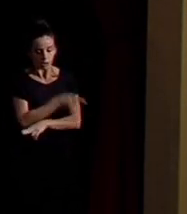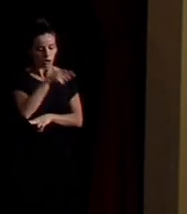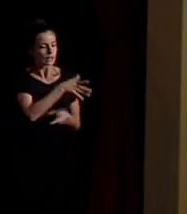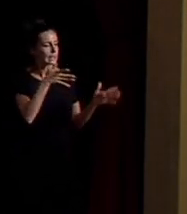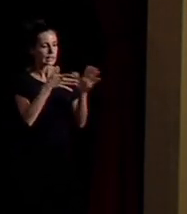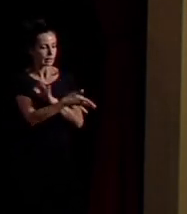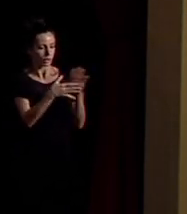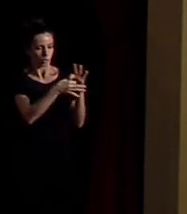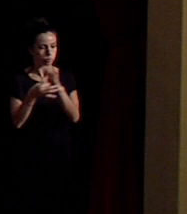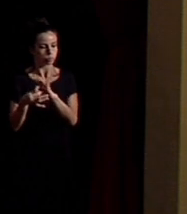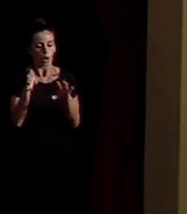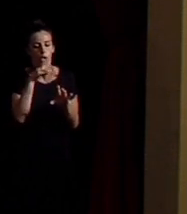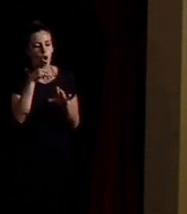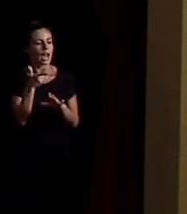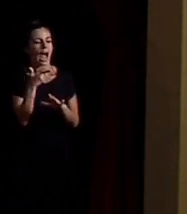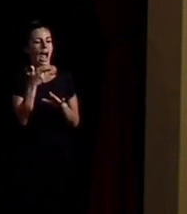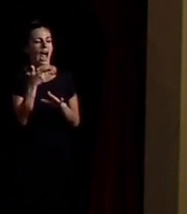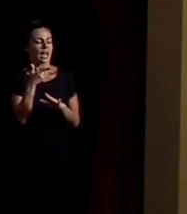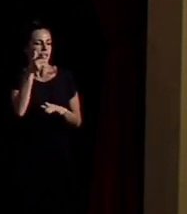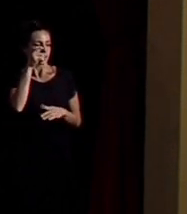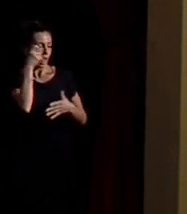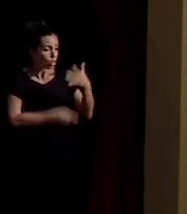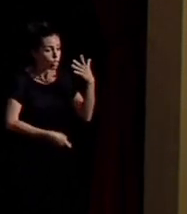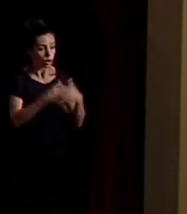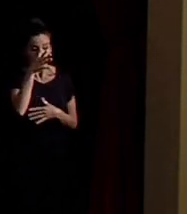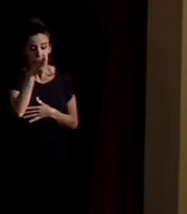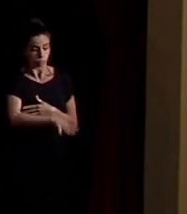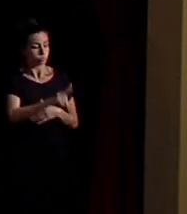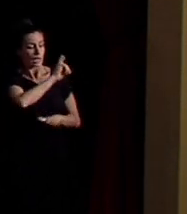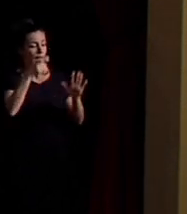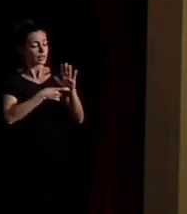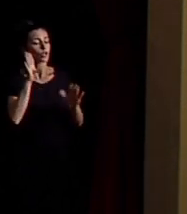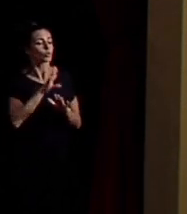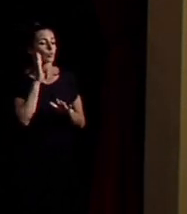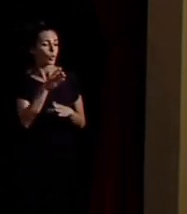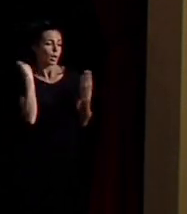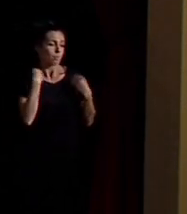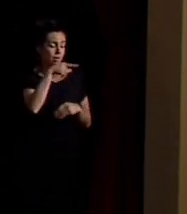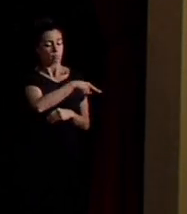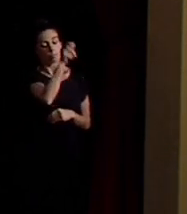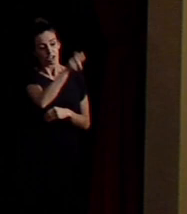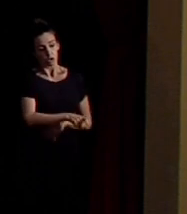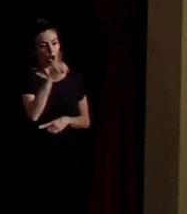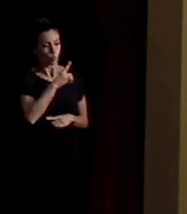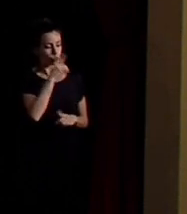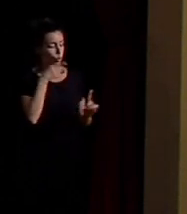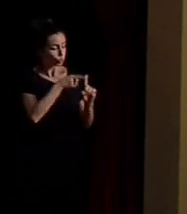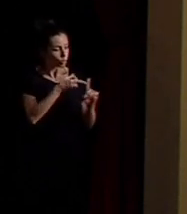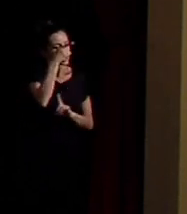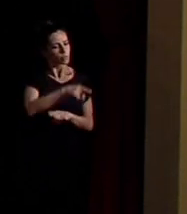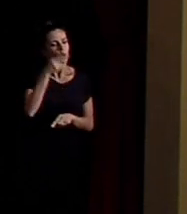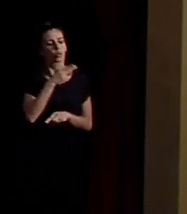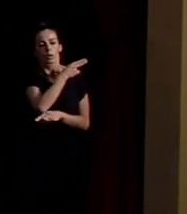que ver fundamentalmente con la sanción y deslegitimación de los sujetos prostituyentes o prostituidores y al mismo tiempo con el